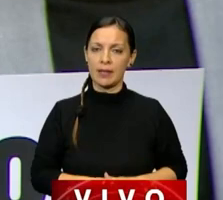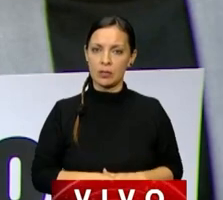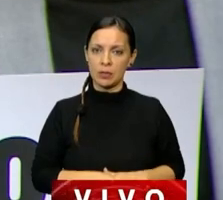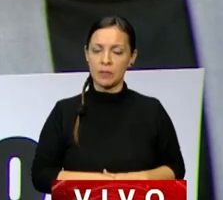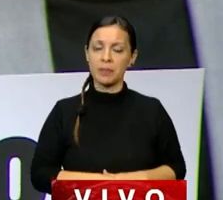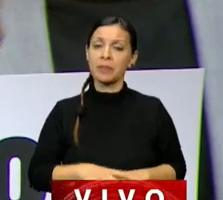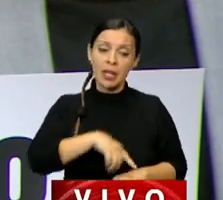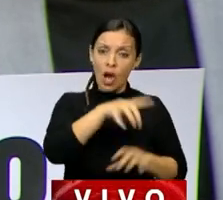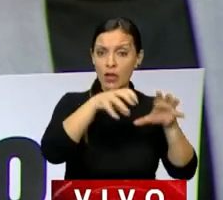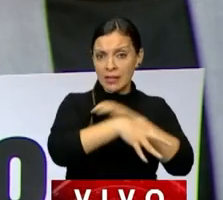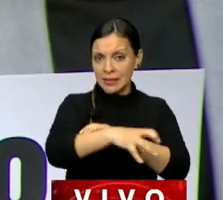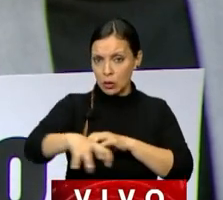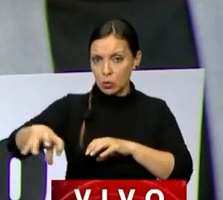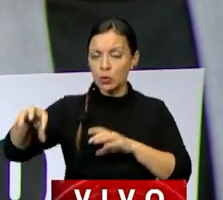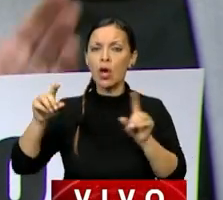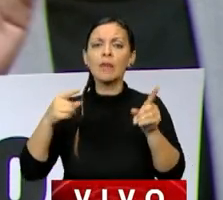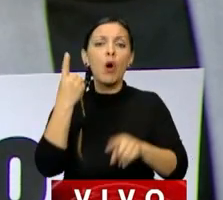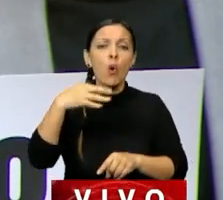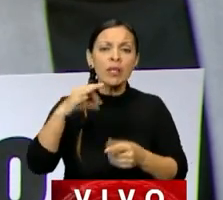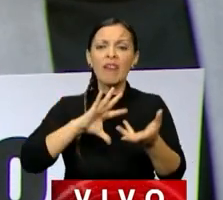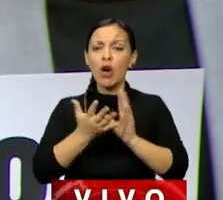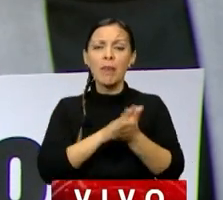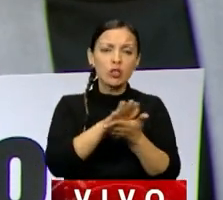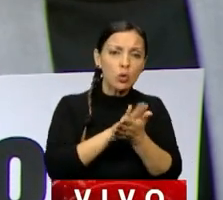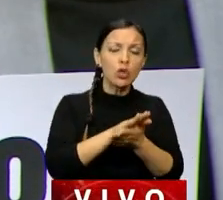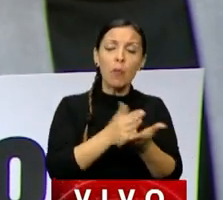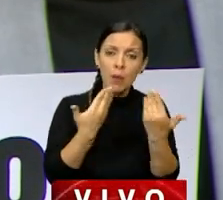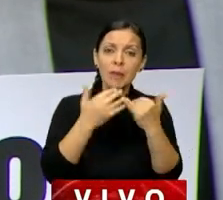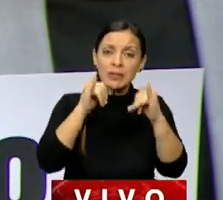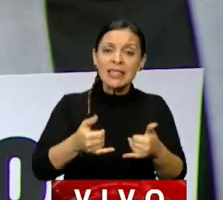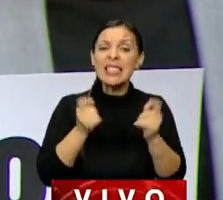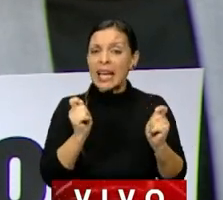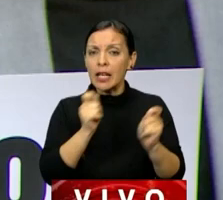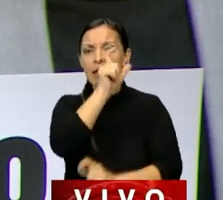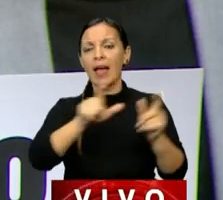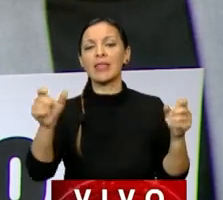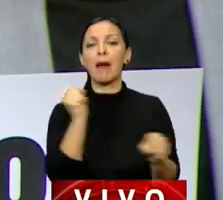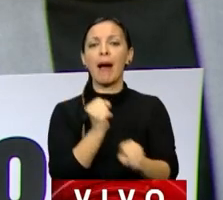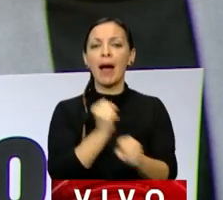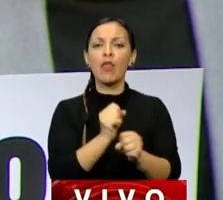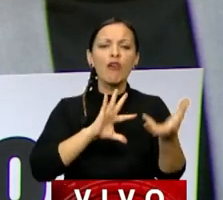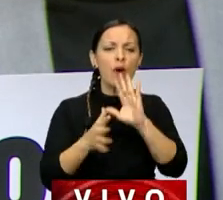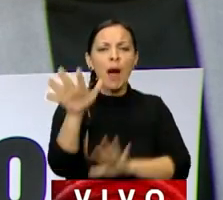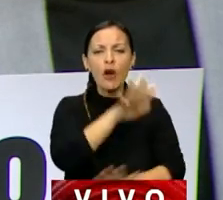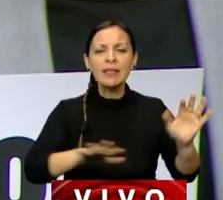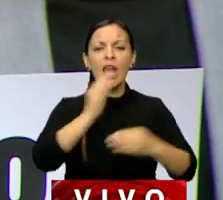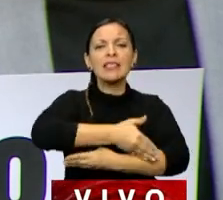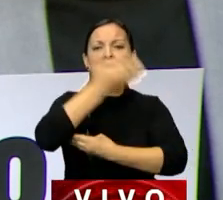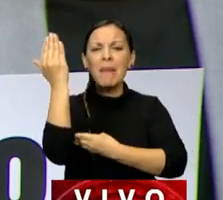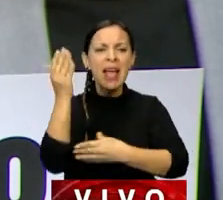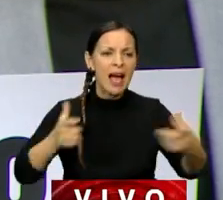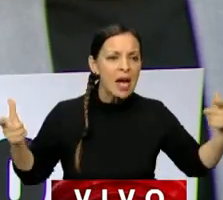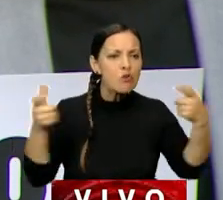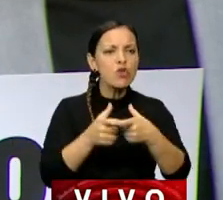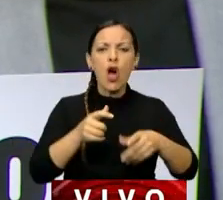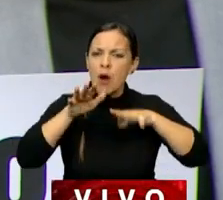las instituciones. Por eso la única salida posible la podemos dar las y los trabajadores, organizando asambleas, ganando